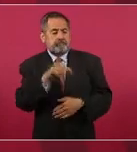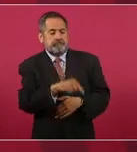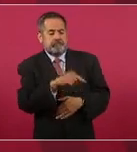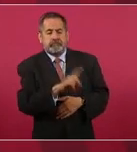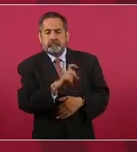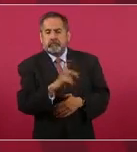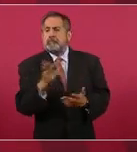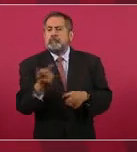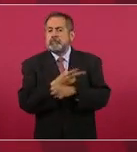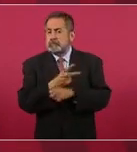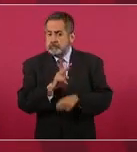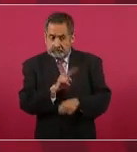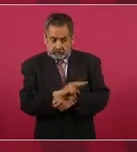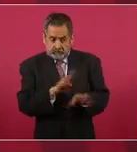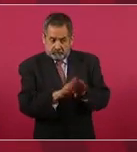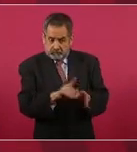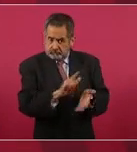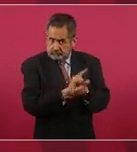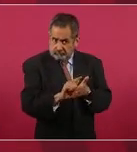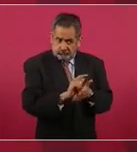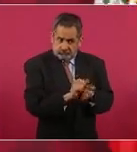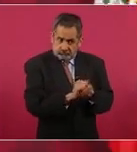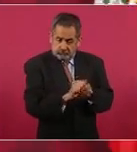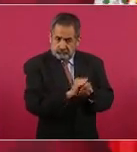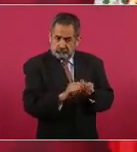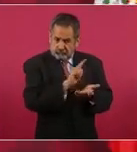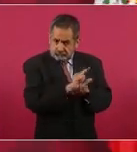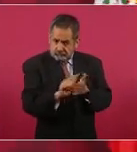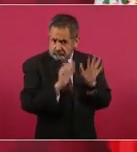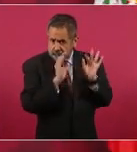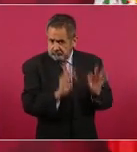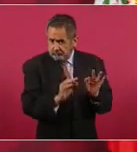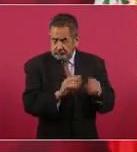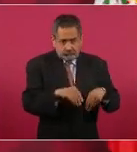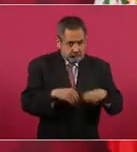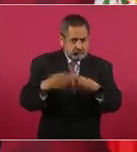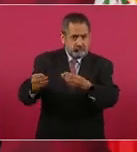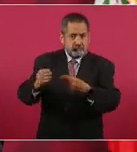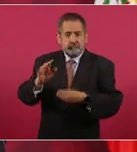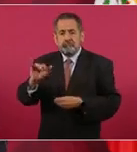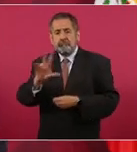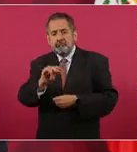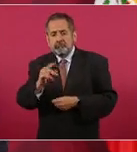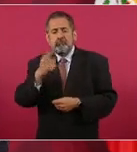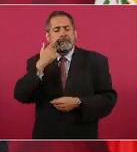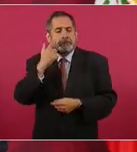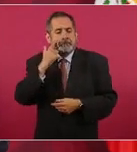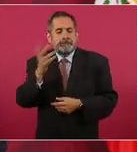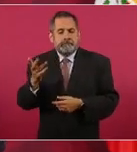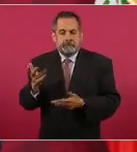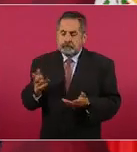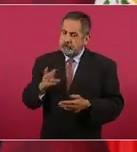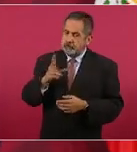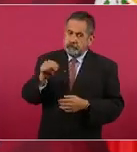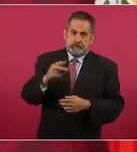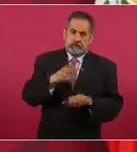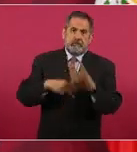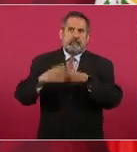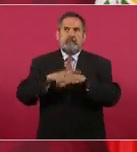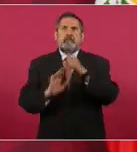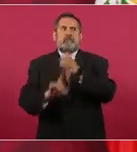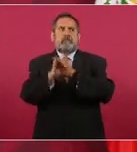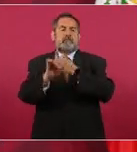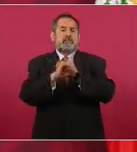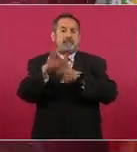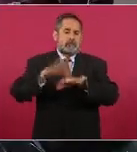pues vigilancia para que sea agua sana y que no vaya a generarse un problema